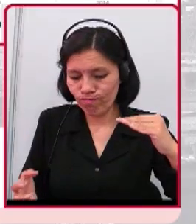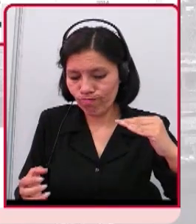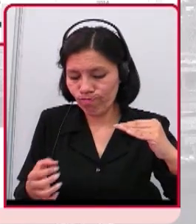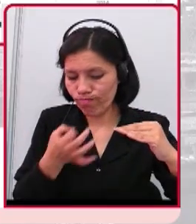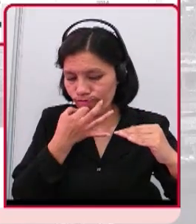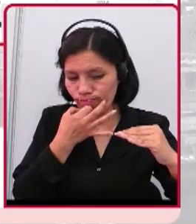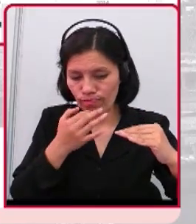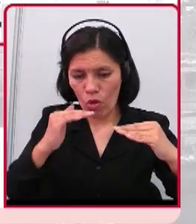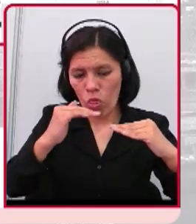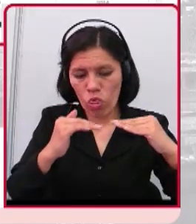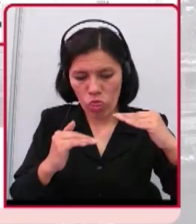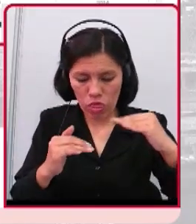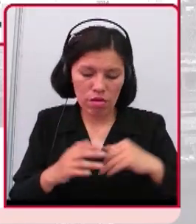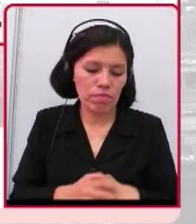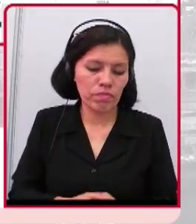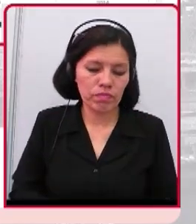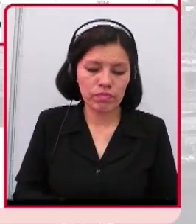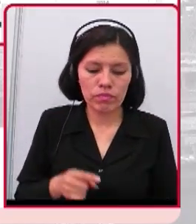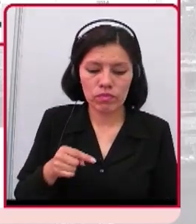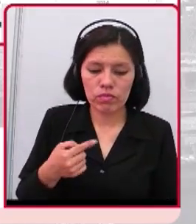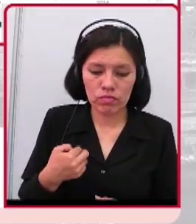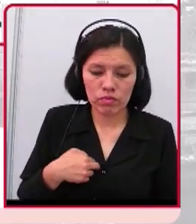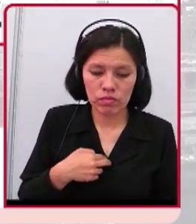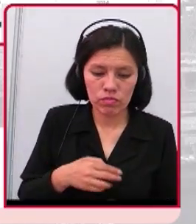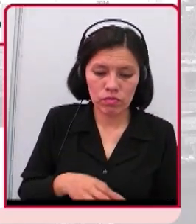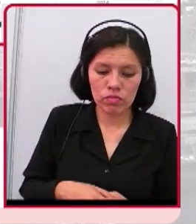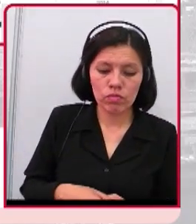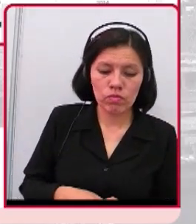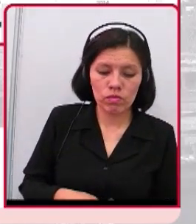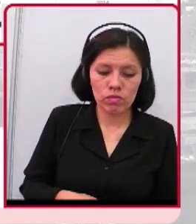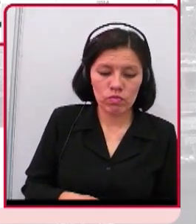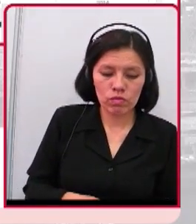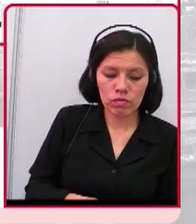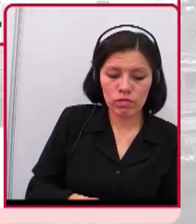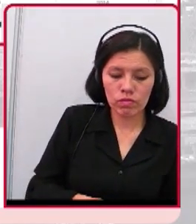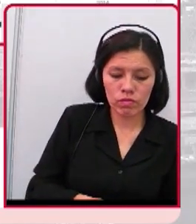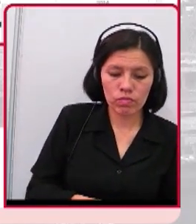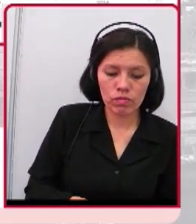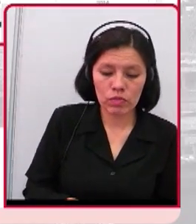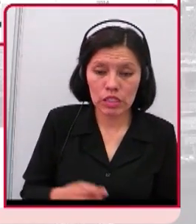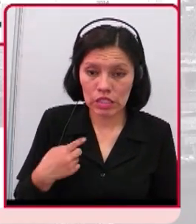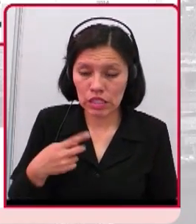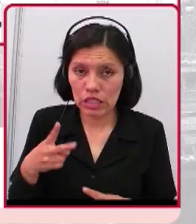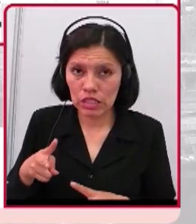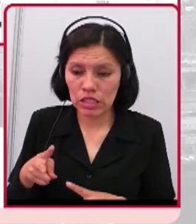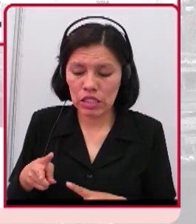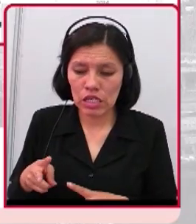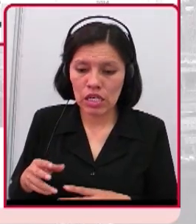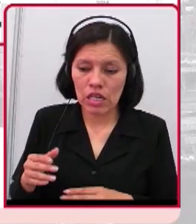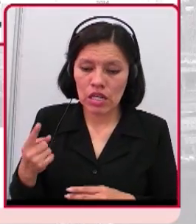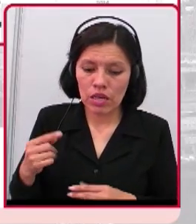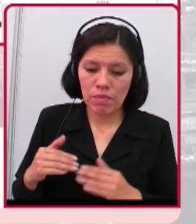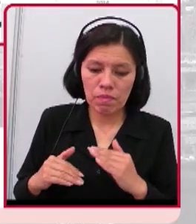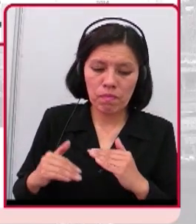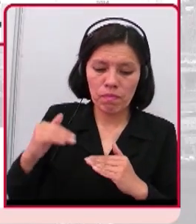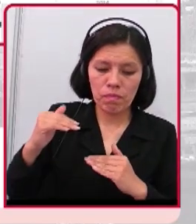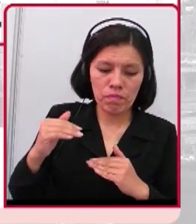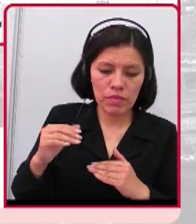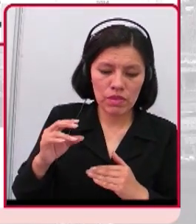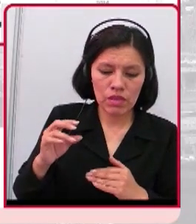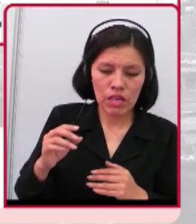agua en los siguientes 2 trimestres del 2024 se mantiene por encima y consolidada en un valor por encima de